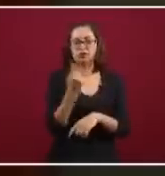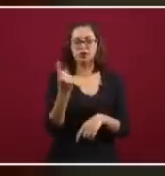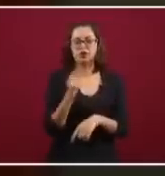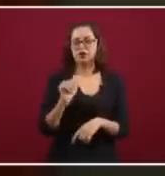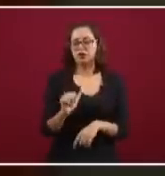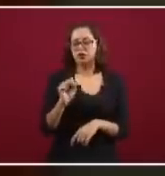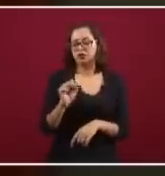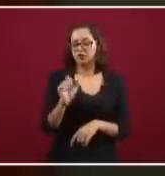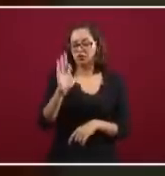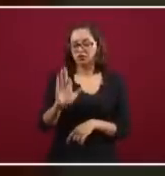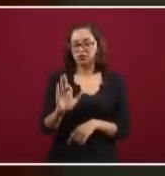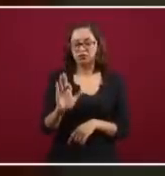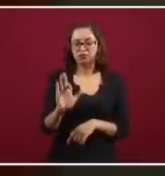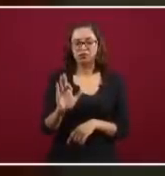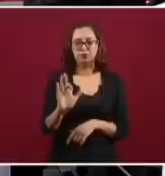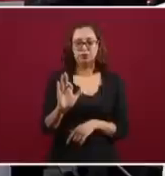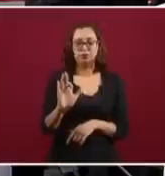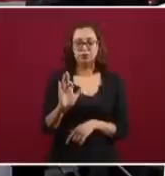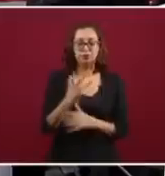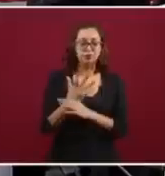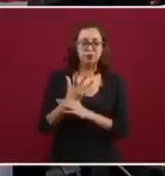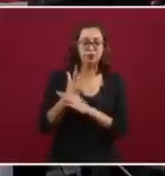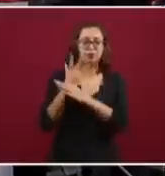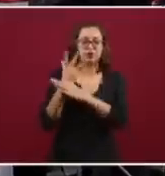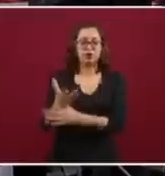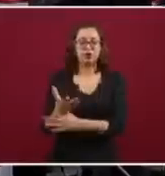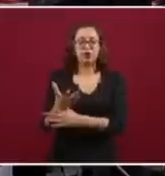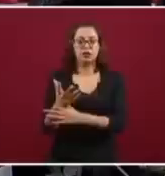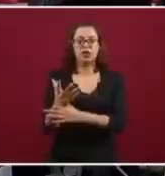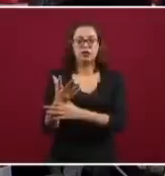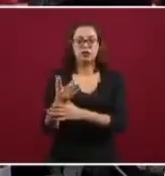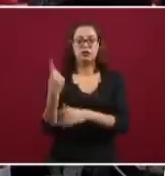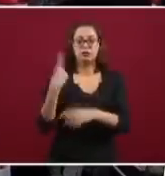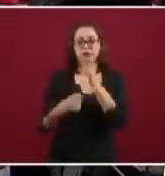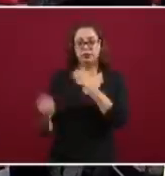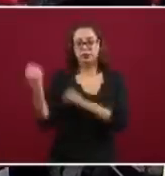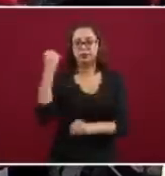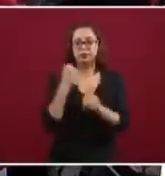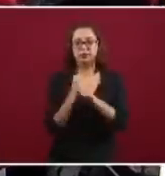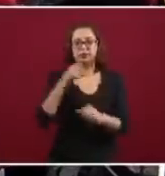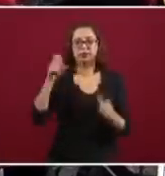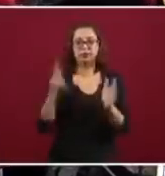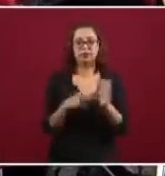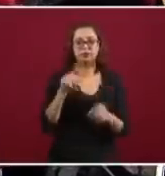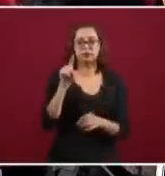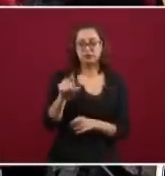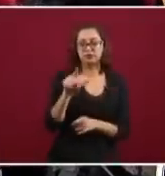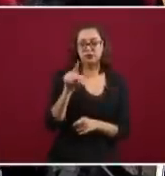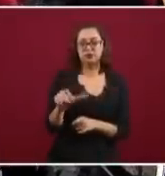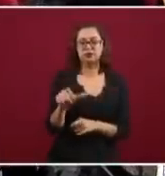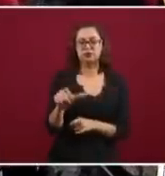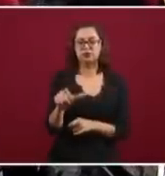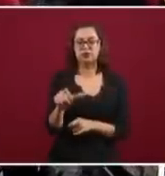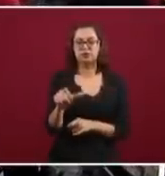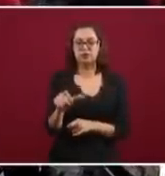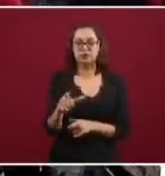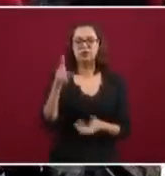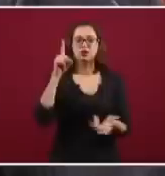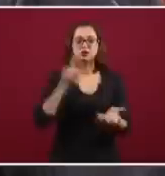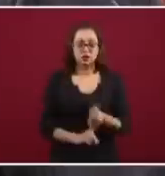de la Federación dijo que en un estudio realizado en el año pasado sobre 2017, que hay fallas